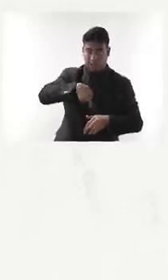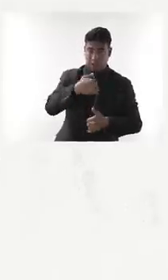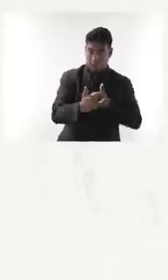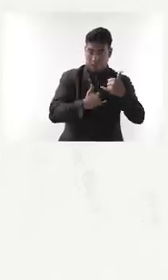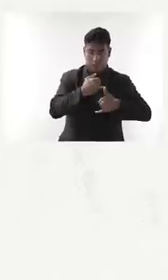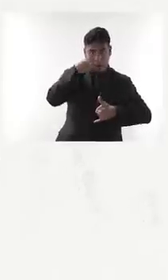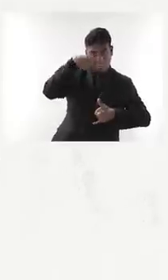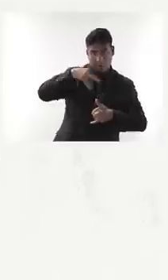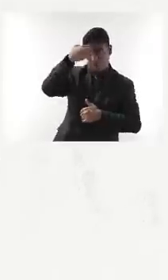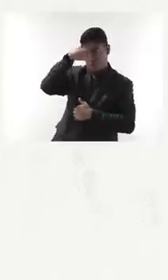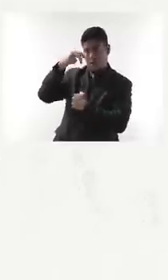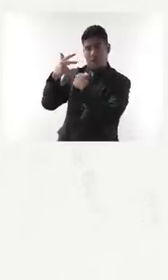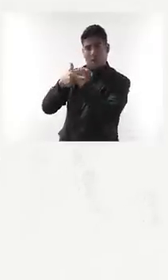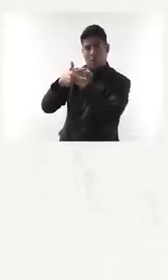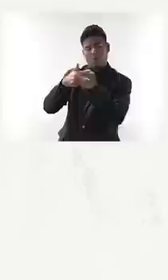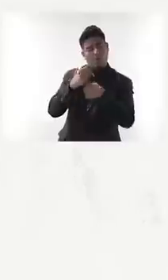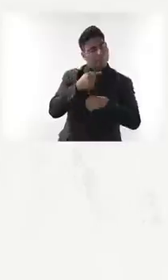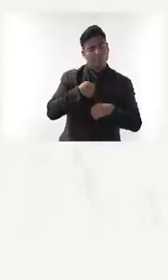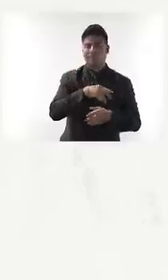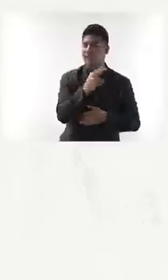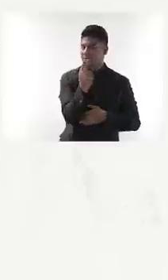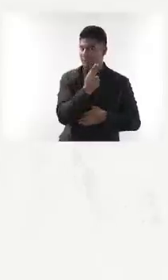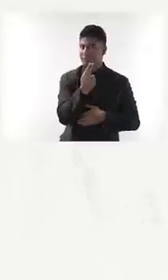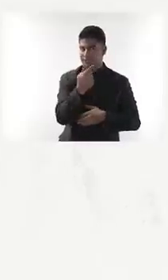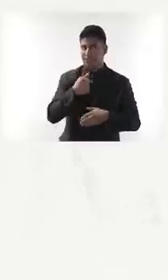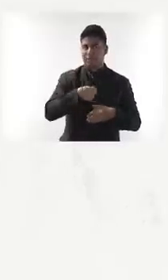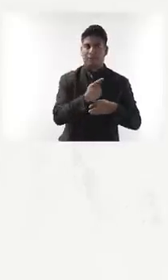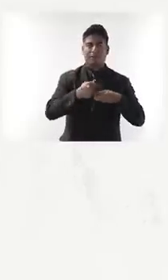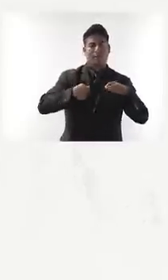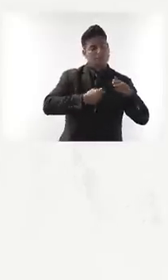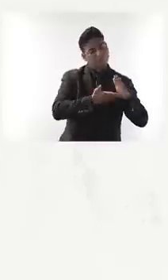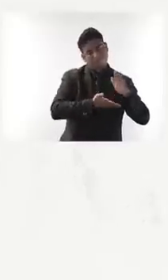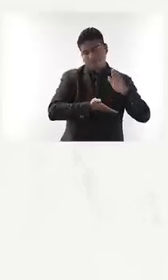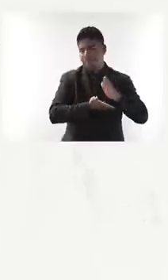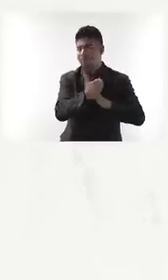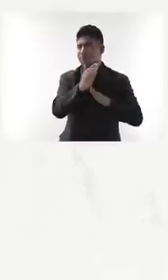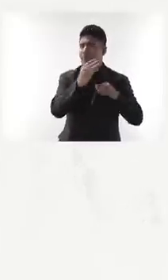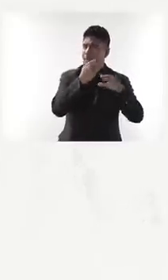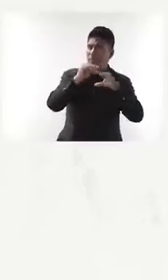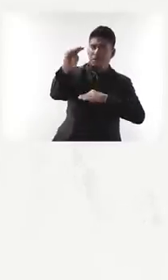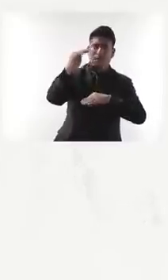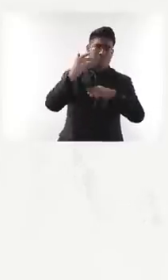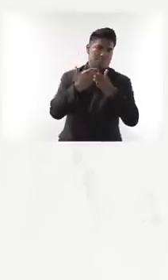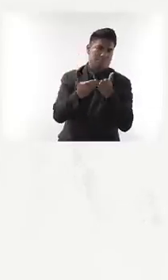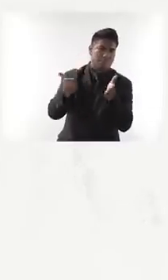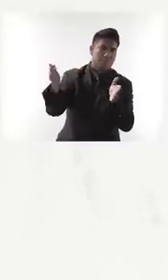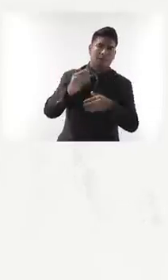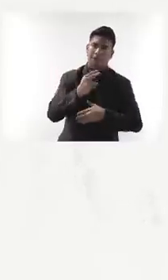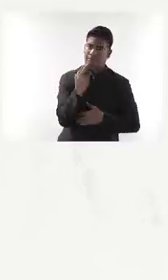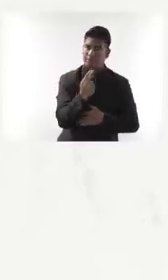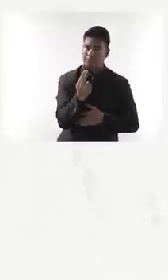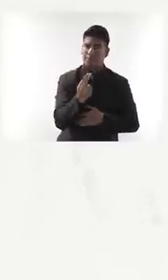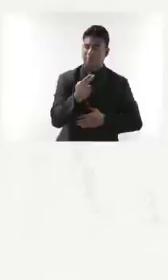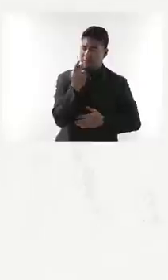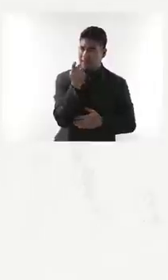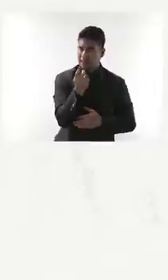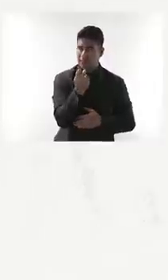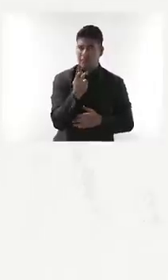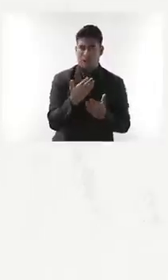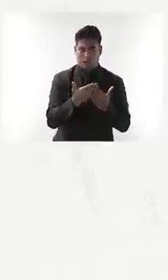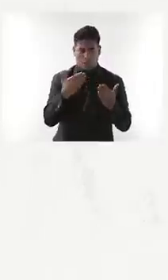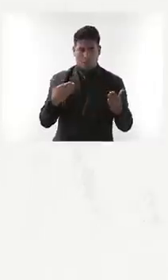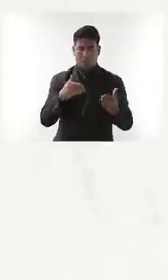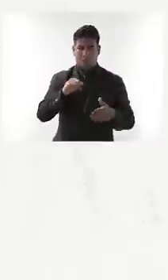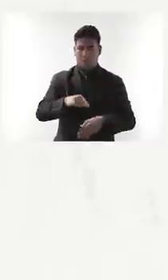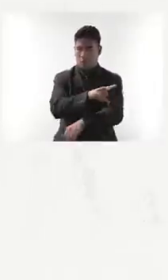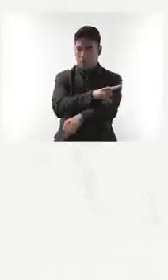Y precisamente la Liga se compromete a dos cosas, a eliminar dos barreras de salida. La